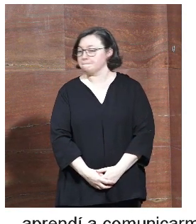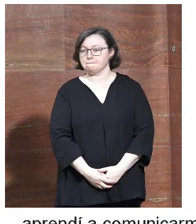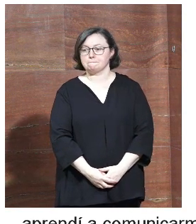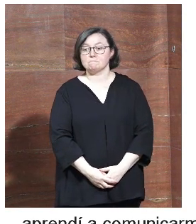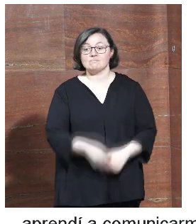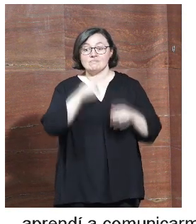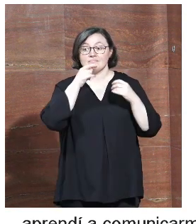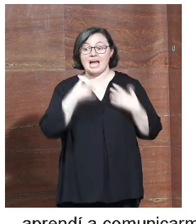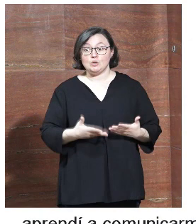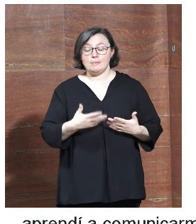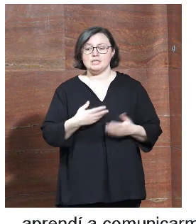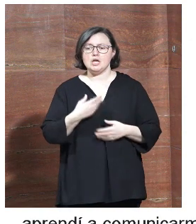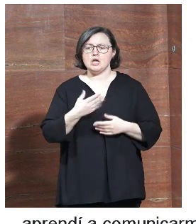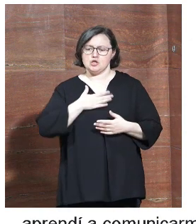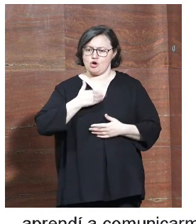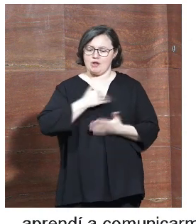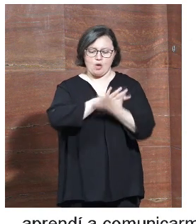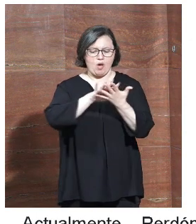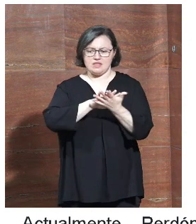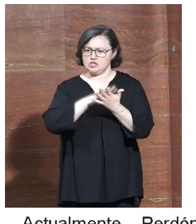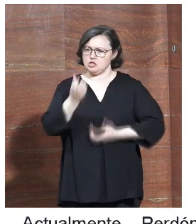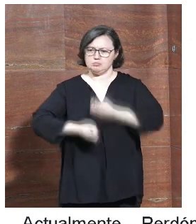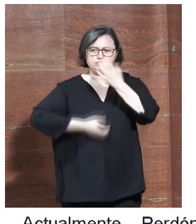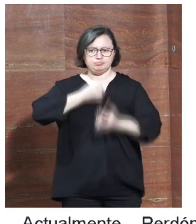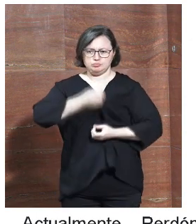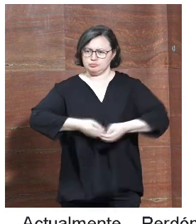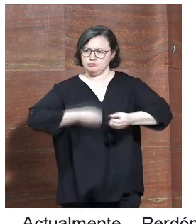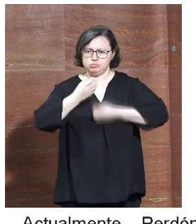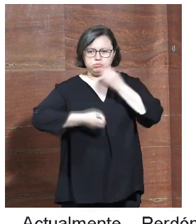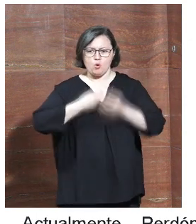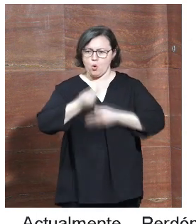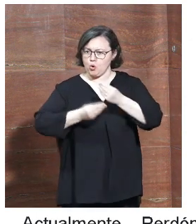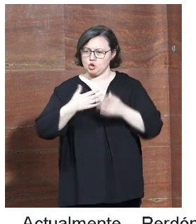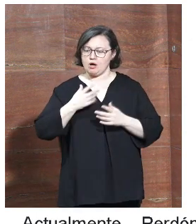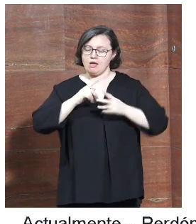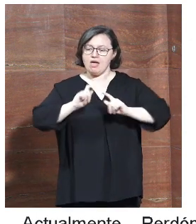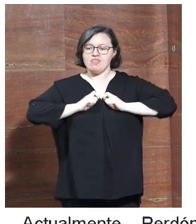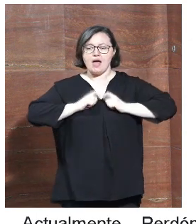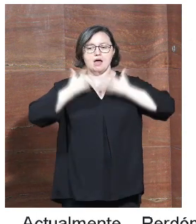Vale, actualmente yo utilizo la lengua de signos y esto me hace sentir muy bien.